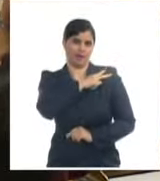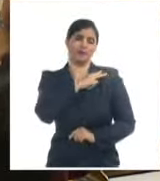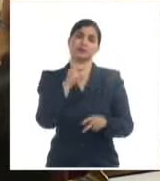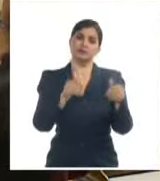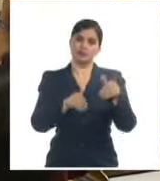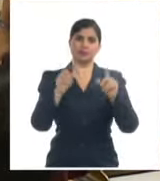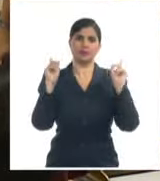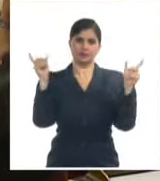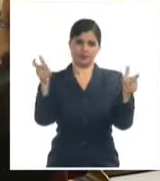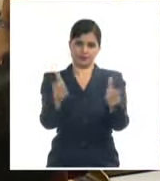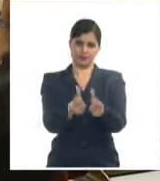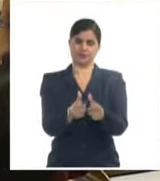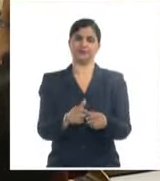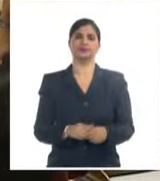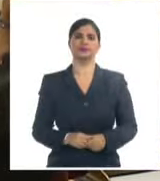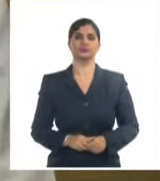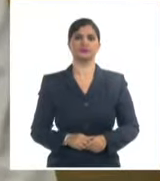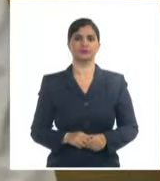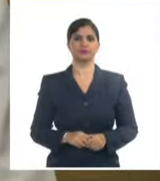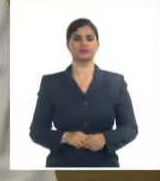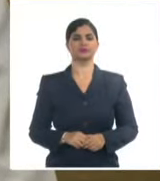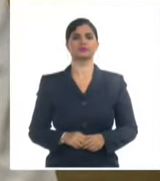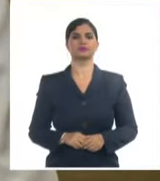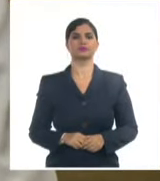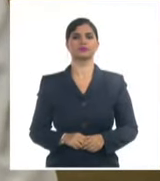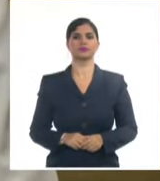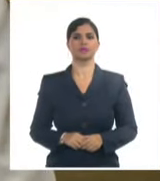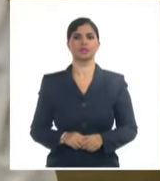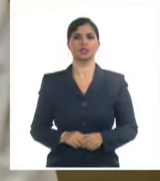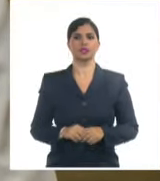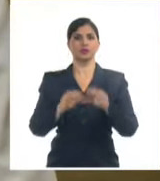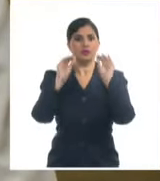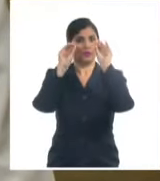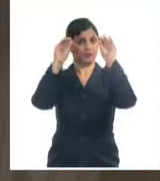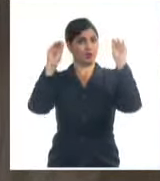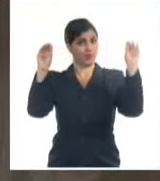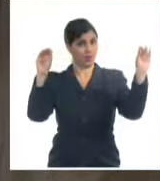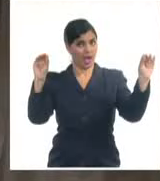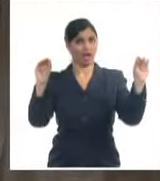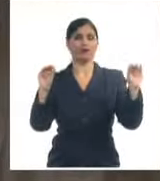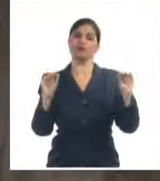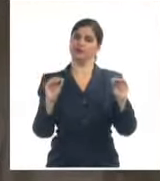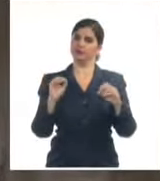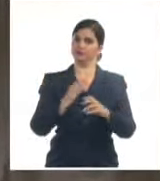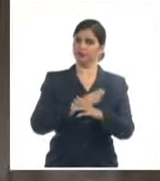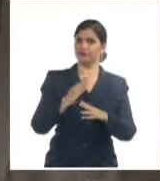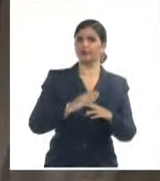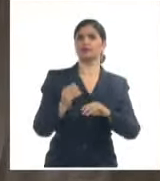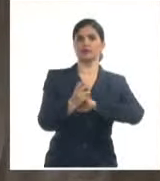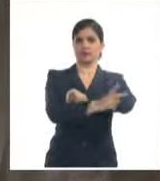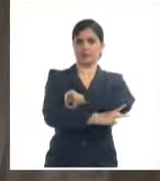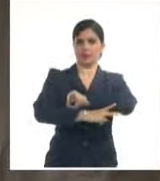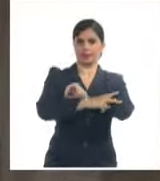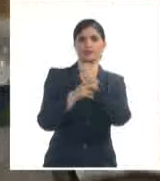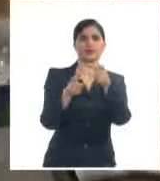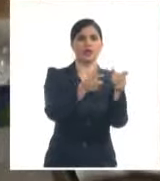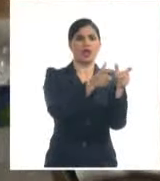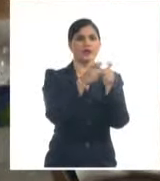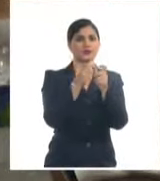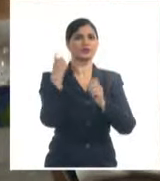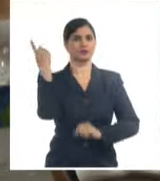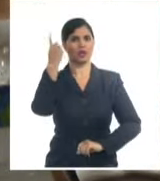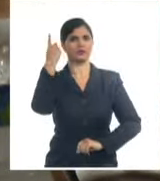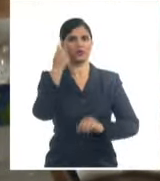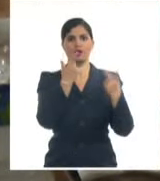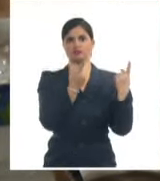Al dejar inaugurado el encuentro, convocado por la Internacional Progresista y la Asociación Nacional de Economistas y Contadores